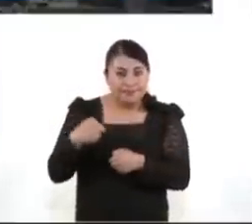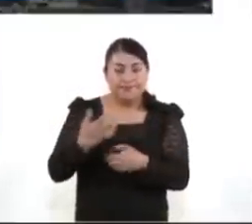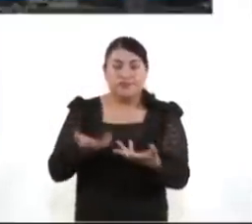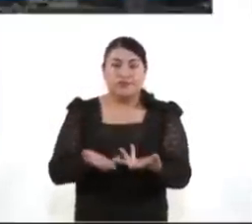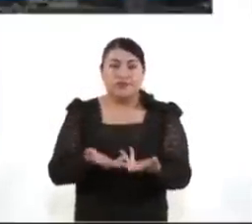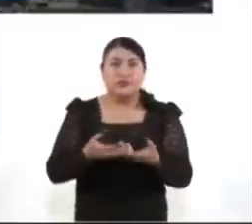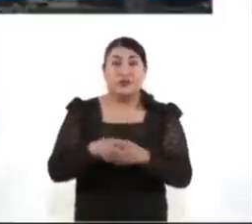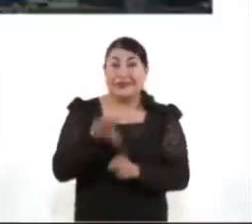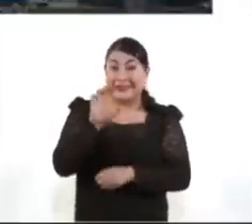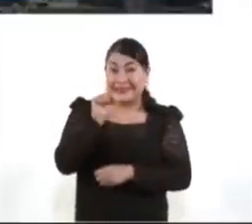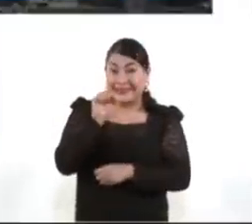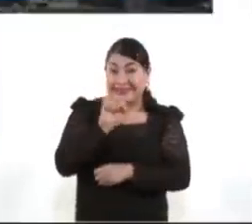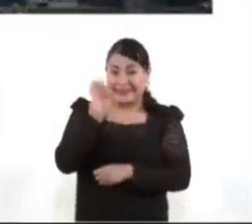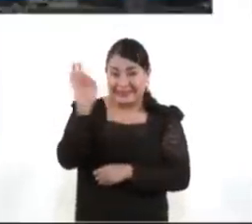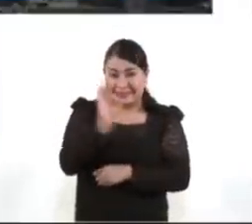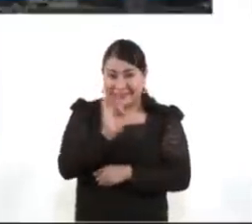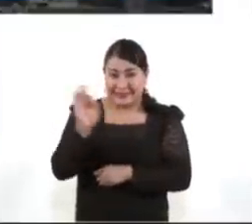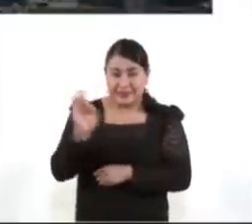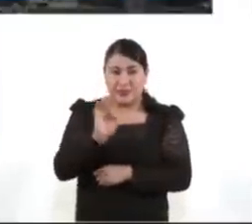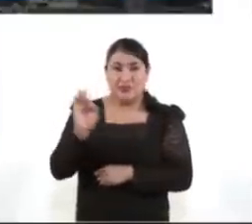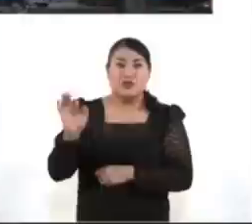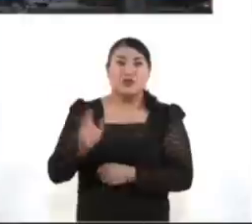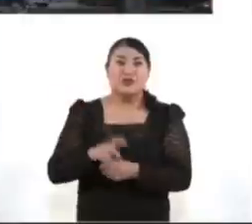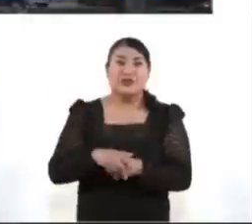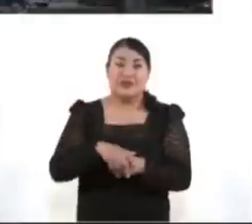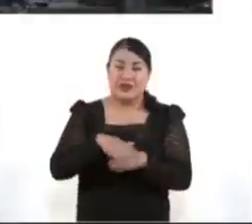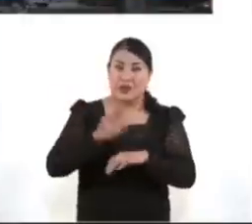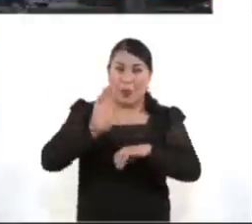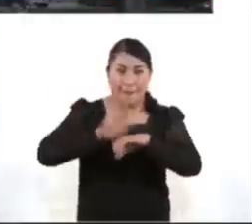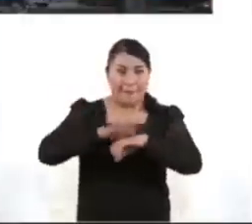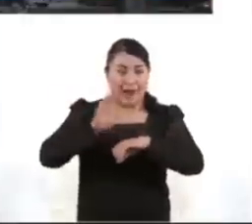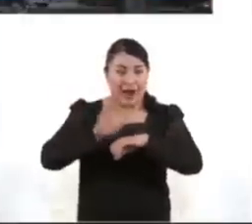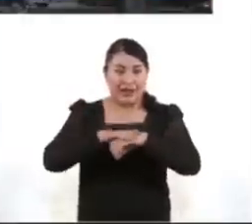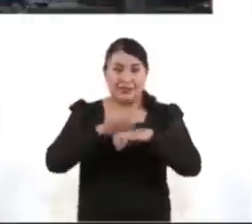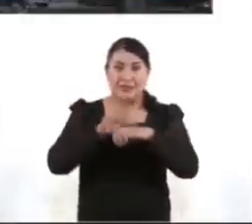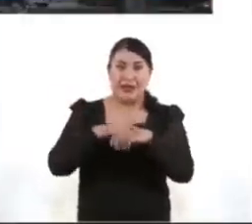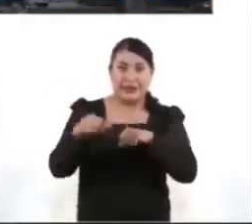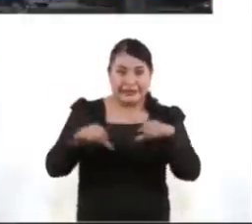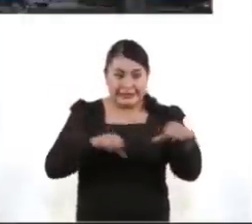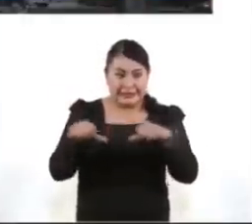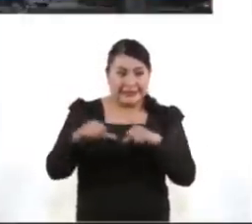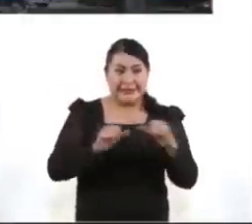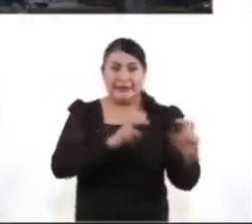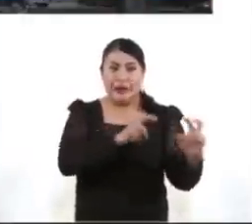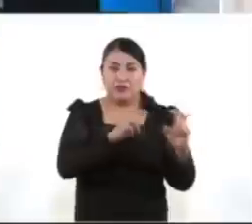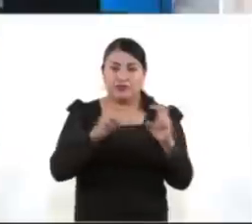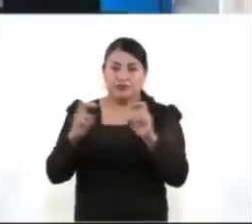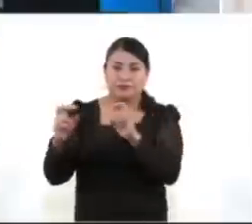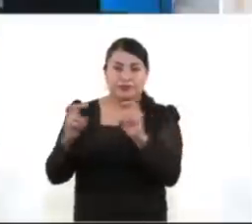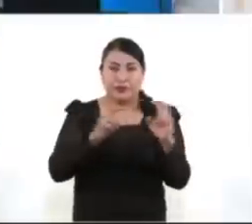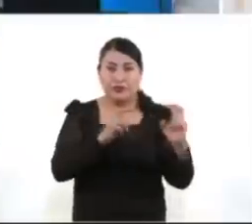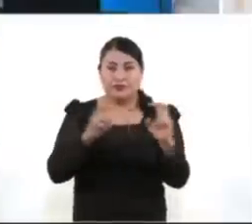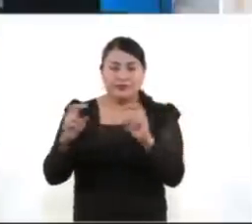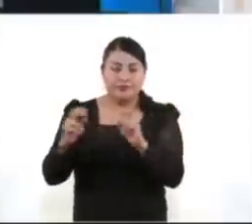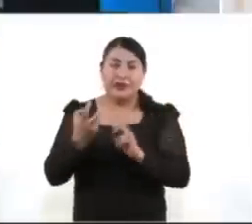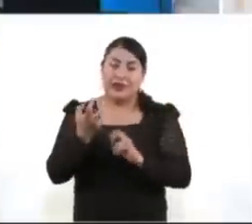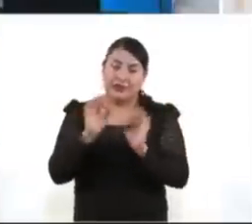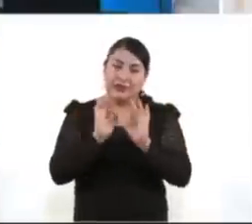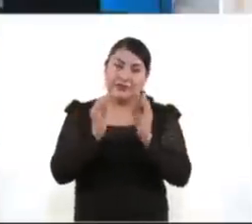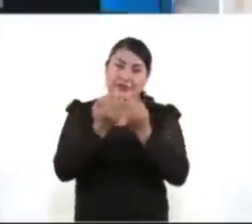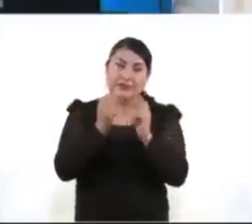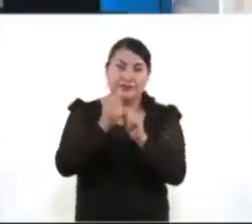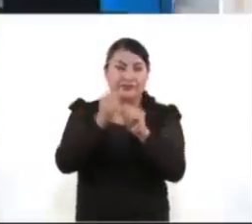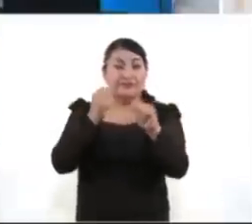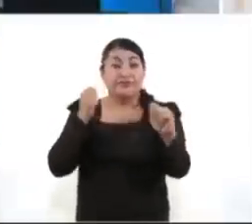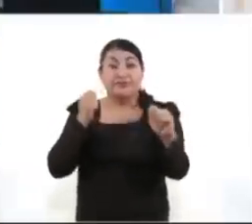en un 60 por ciento la flota vehicular disponible en este modo de transporte las